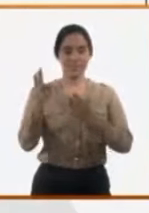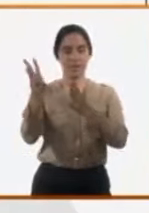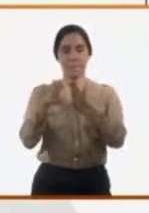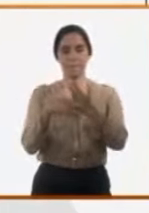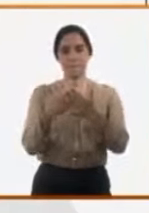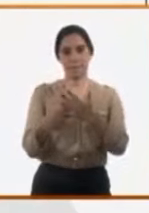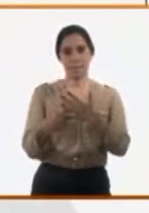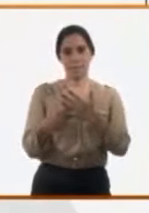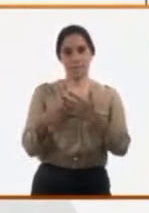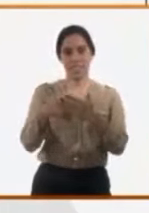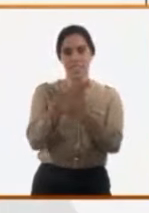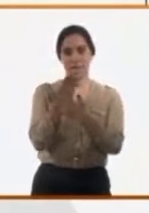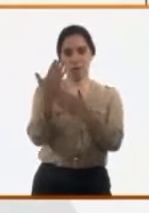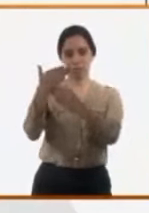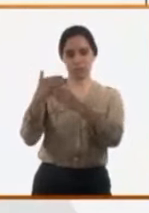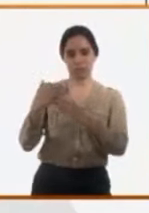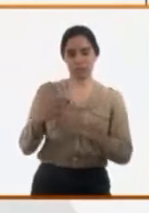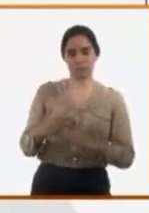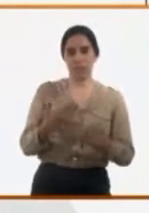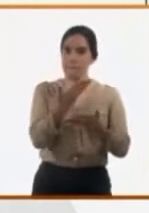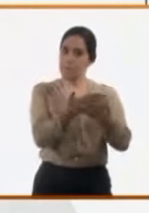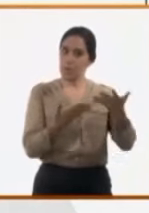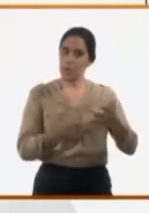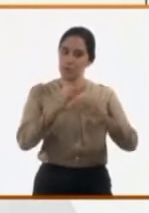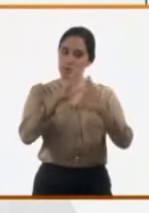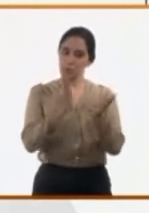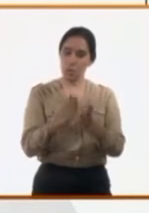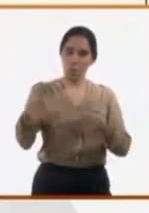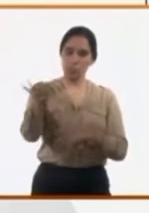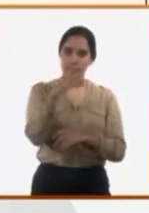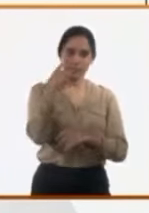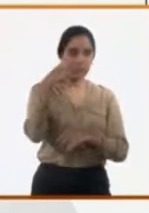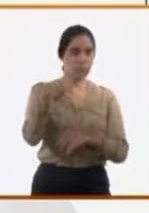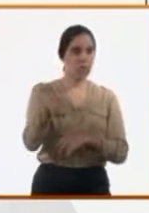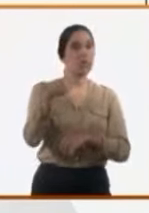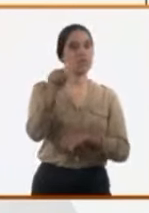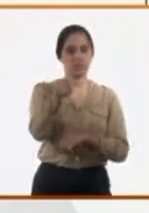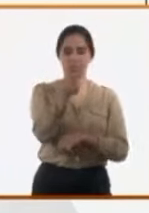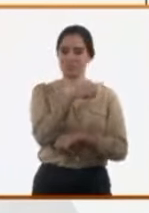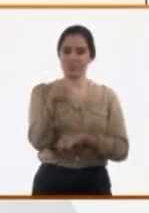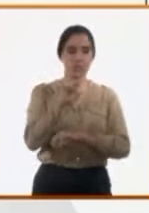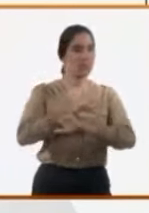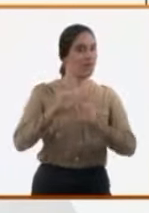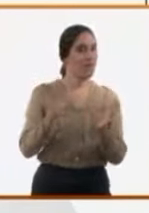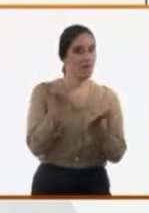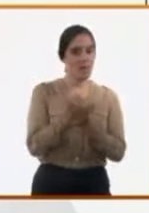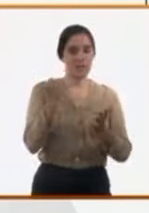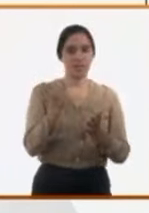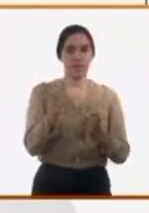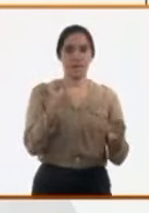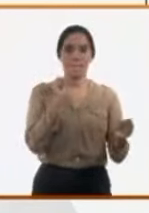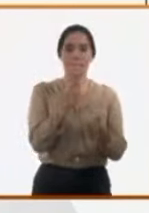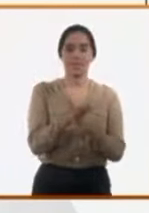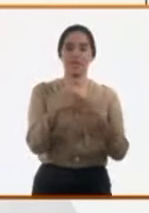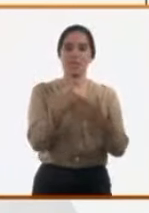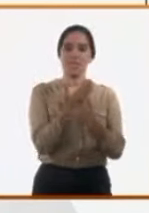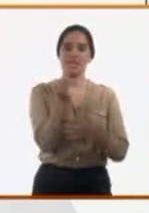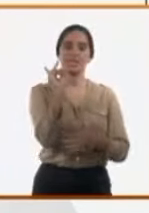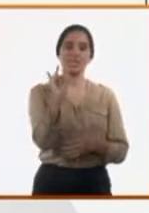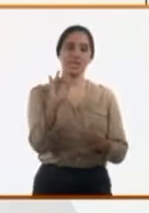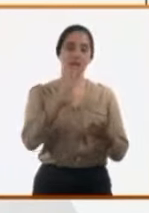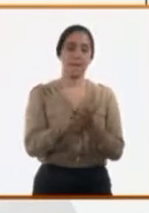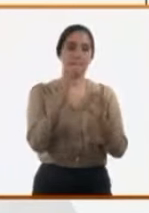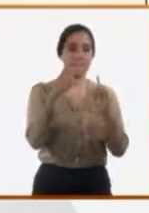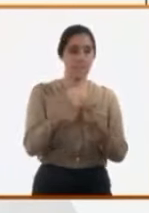favor ahí están la fecha de los exámenes para que todo el mundo conozca esto es oficial ya los exámenes comienzan el 7 de mayo ese momento que